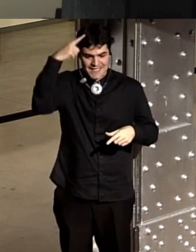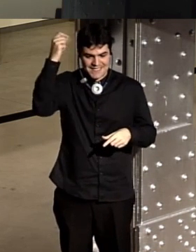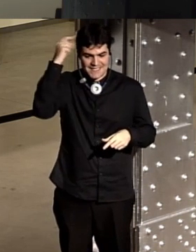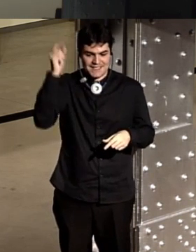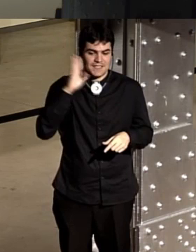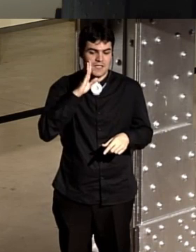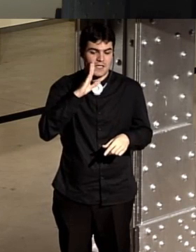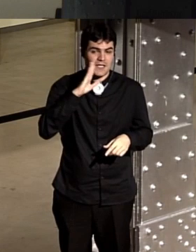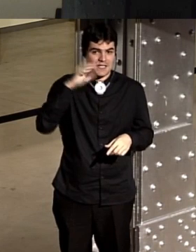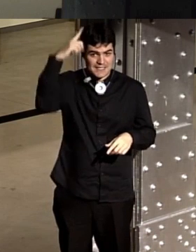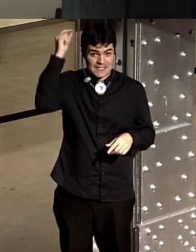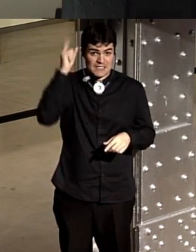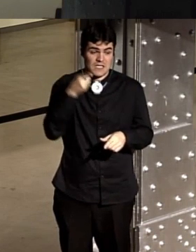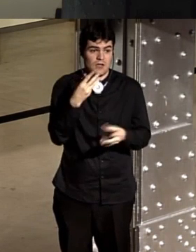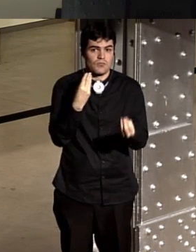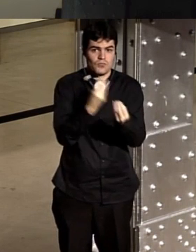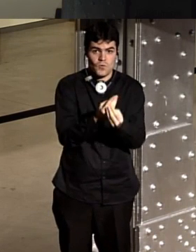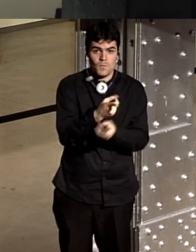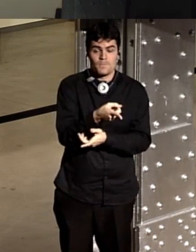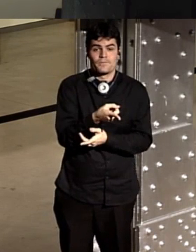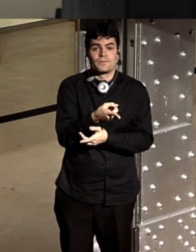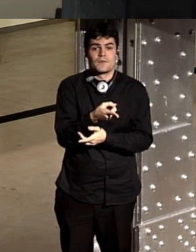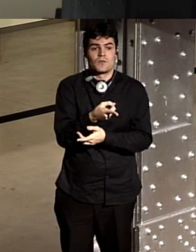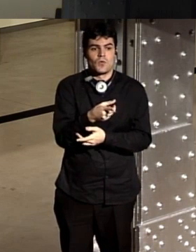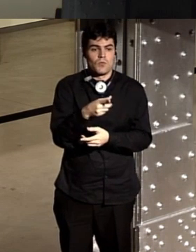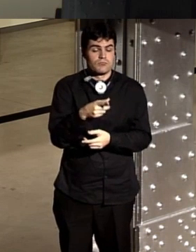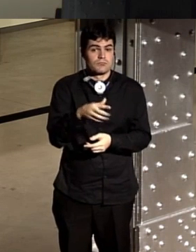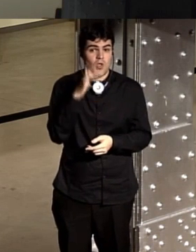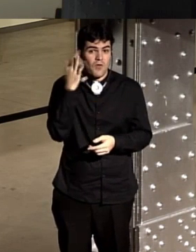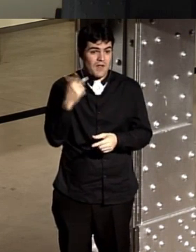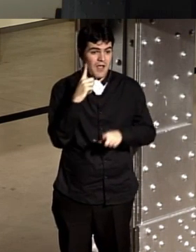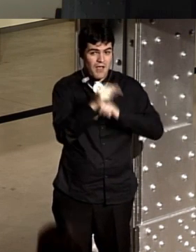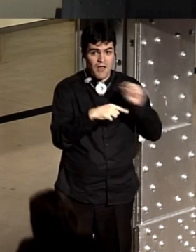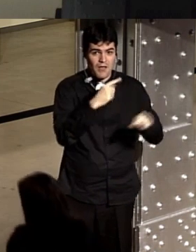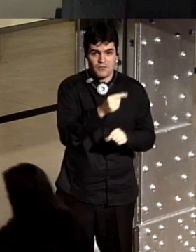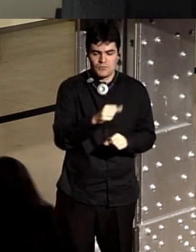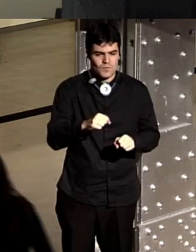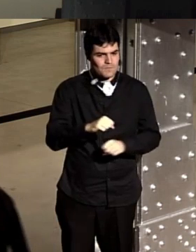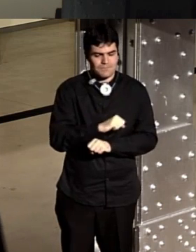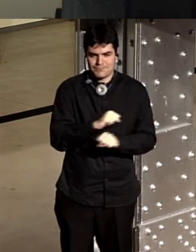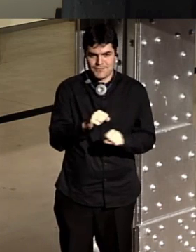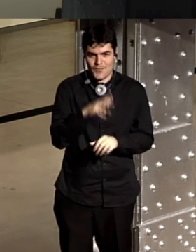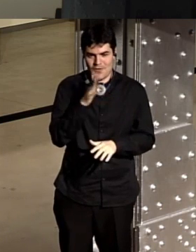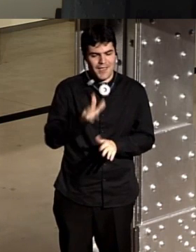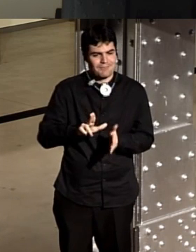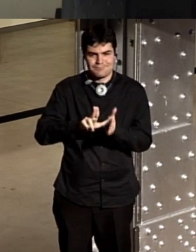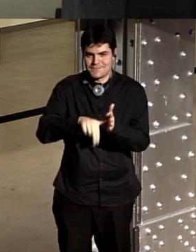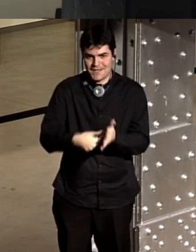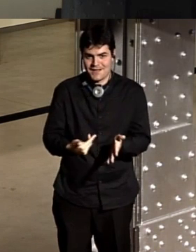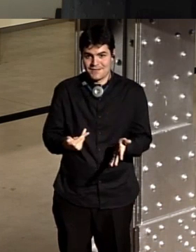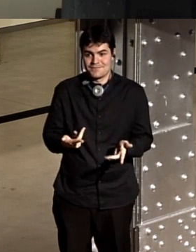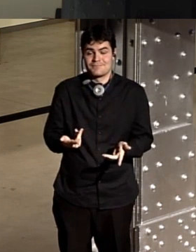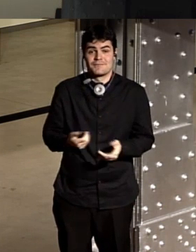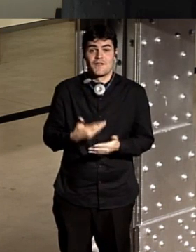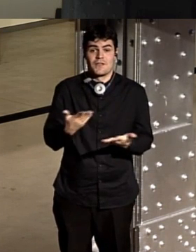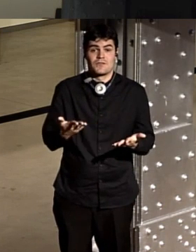Miguel Gil fueron los únicos que estuvieron en Grozny. Cuando los franceses se van, ya estás jodido porque ya vas tarde. Y